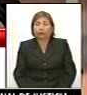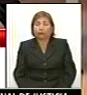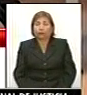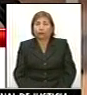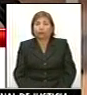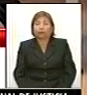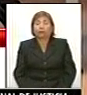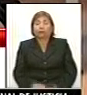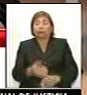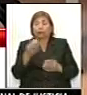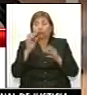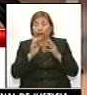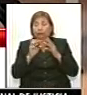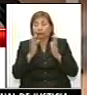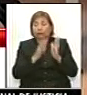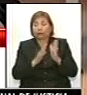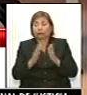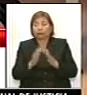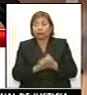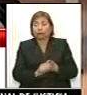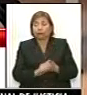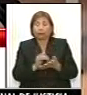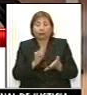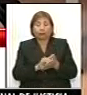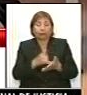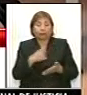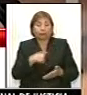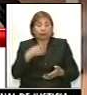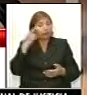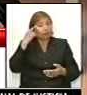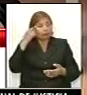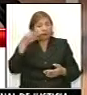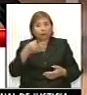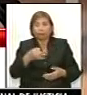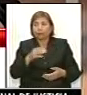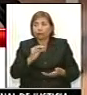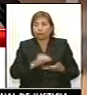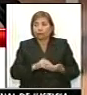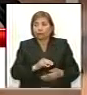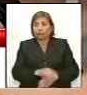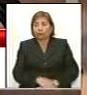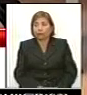con los apostolados, y que yo creo además